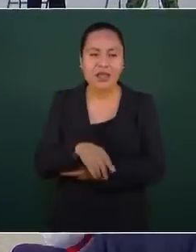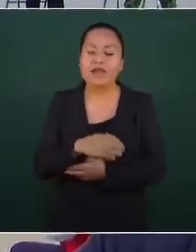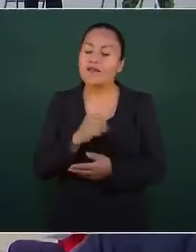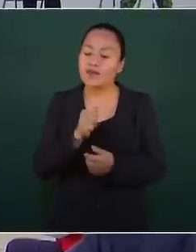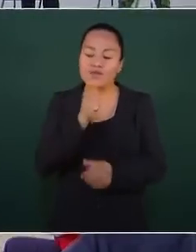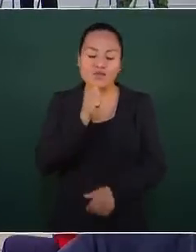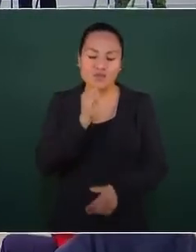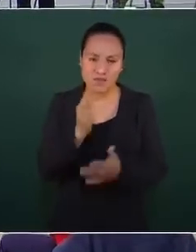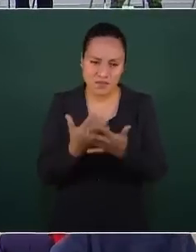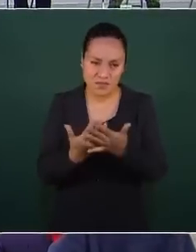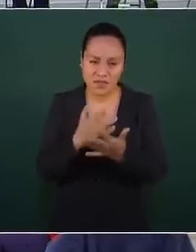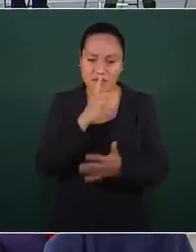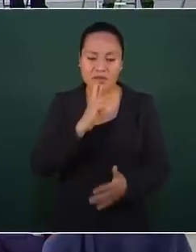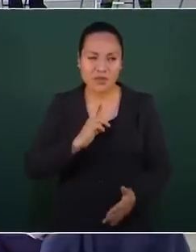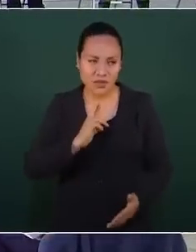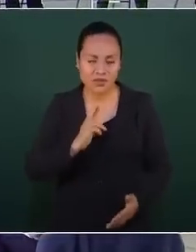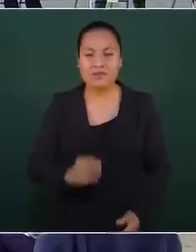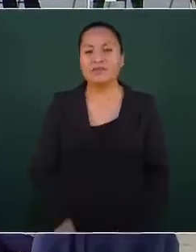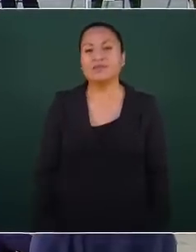Acerca de